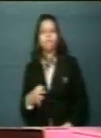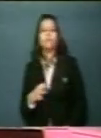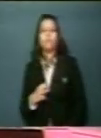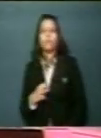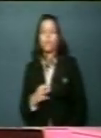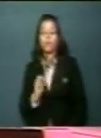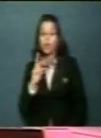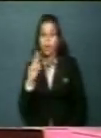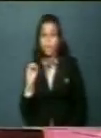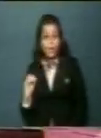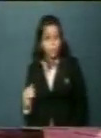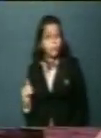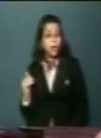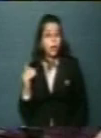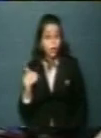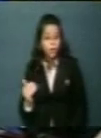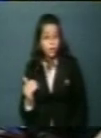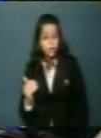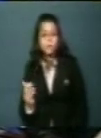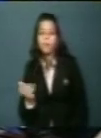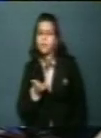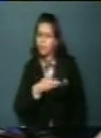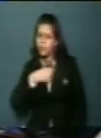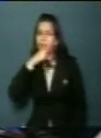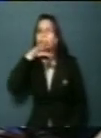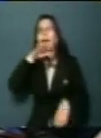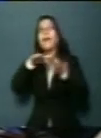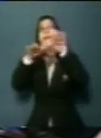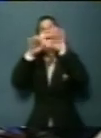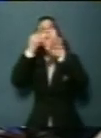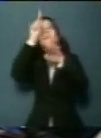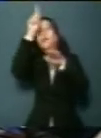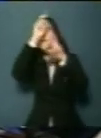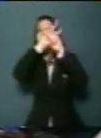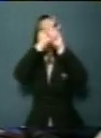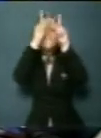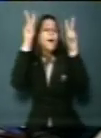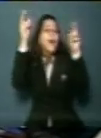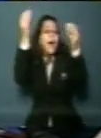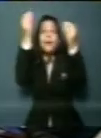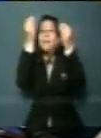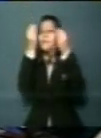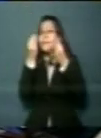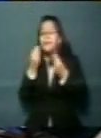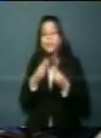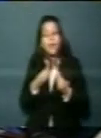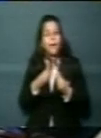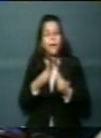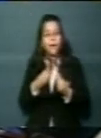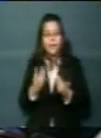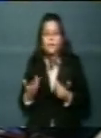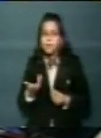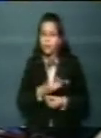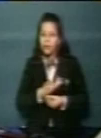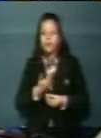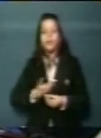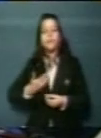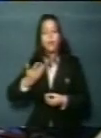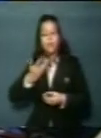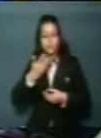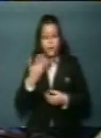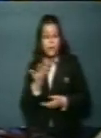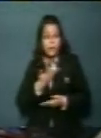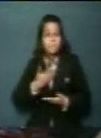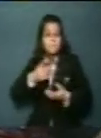Hace 20 años agradecimos a Dios por la paz que nos otorgaba luego de habernos ganado el beneficio